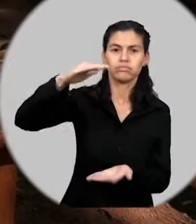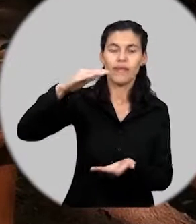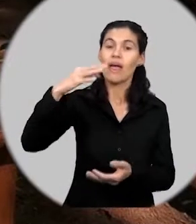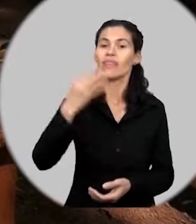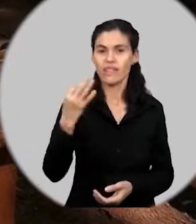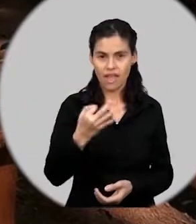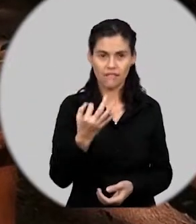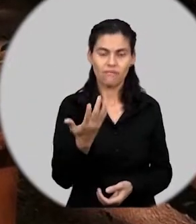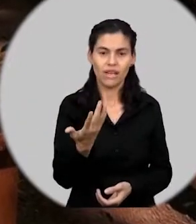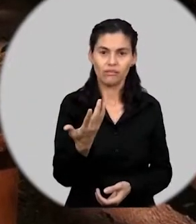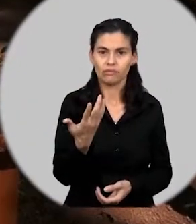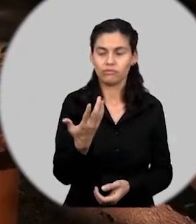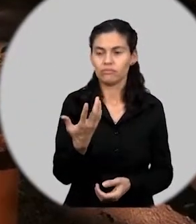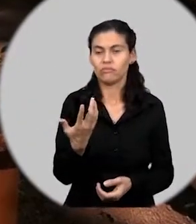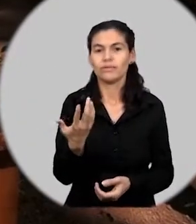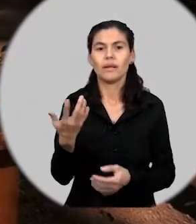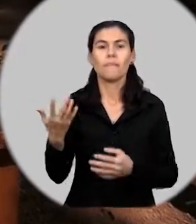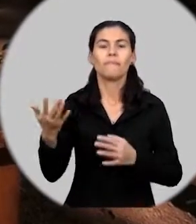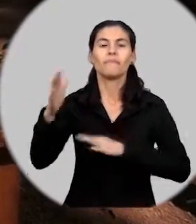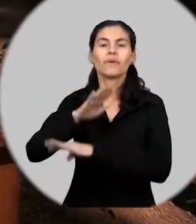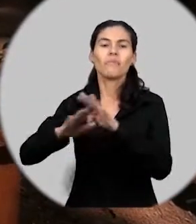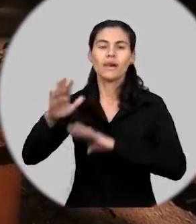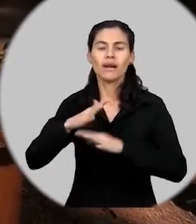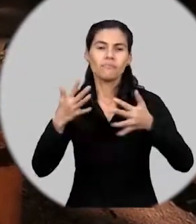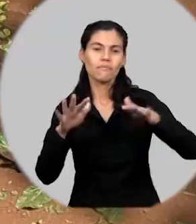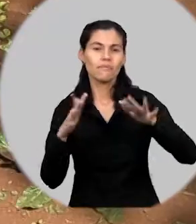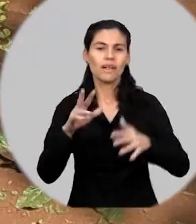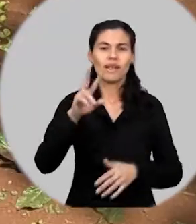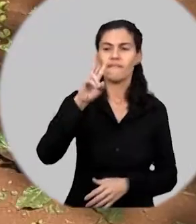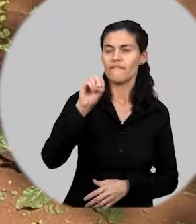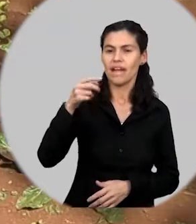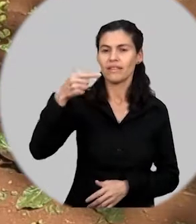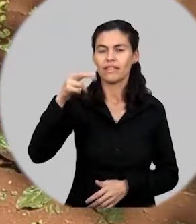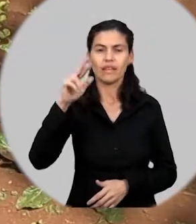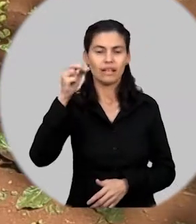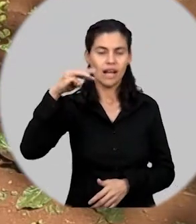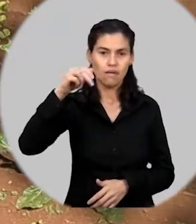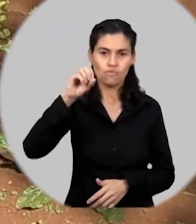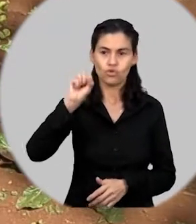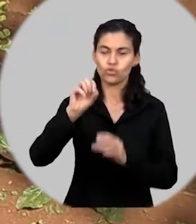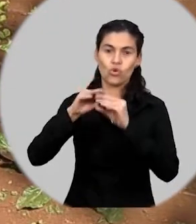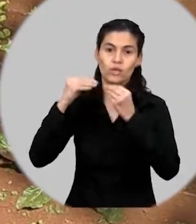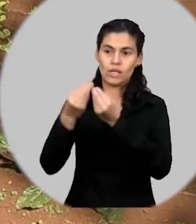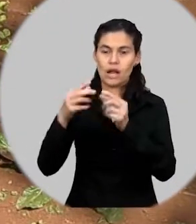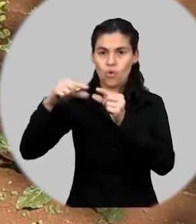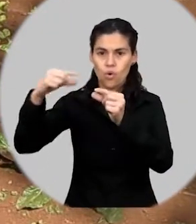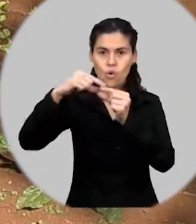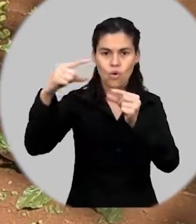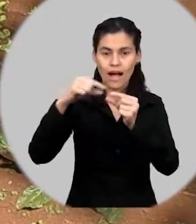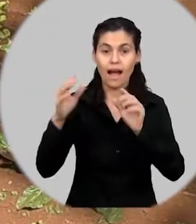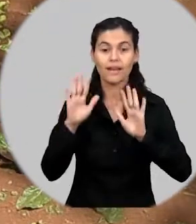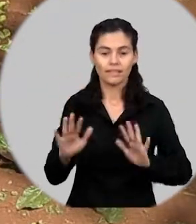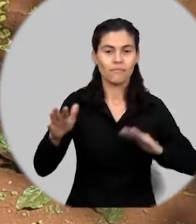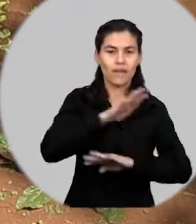1 litro, ahí ya necesitaríamos hacer aproximadamente 20 gramos de hojas para